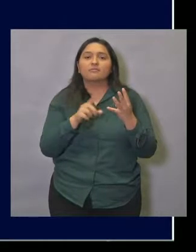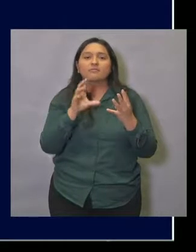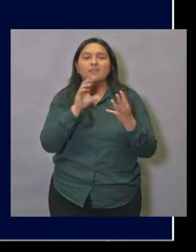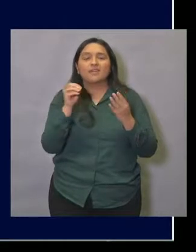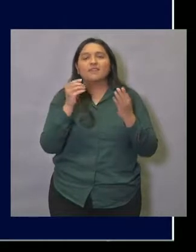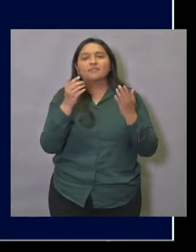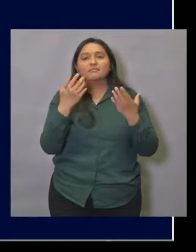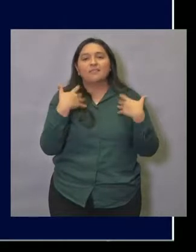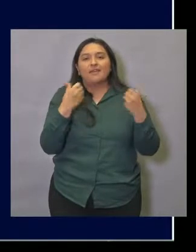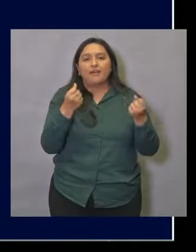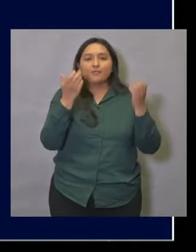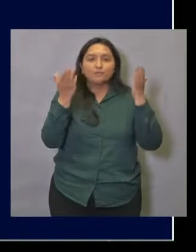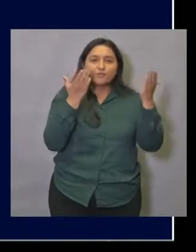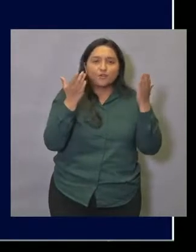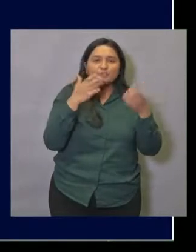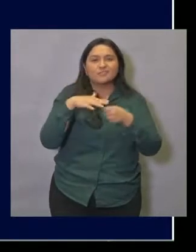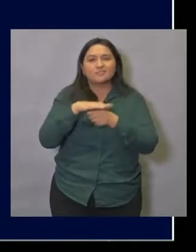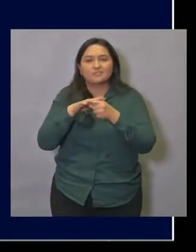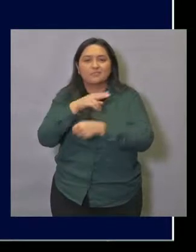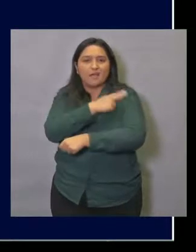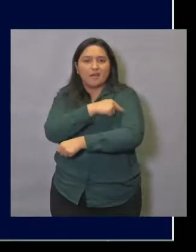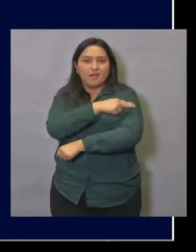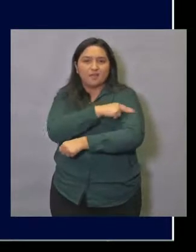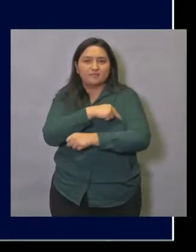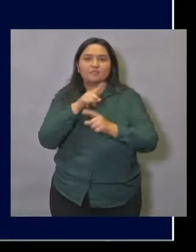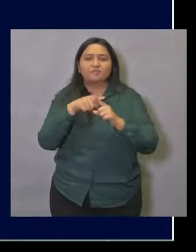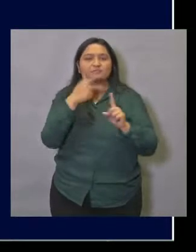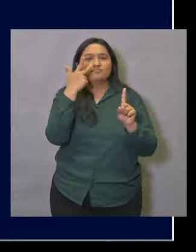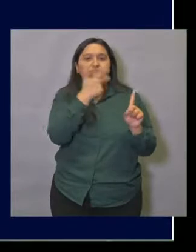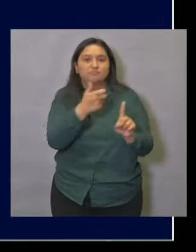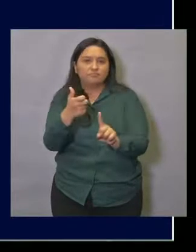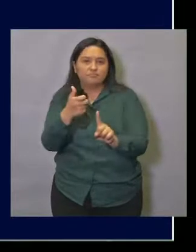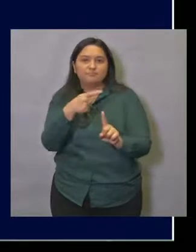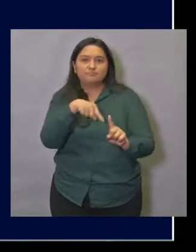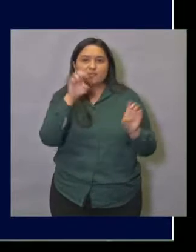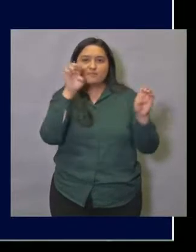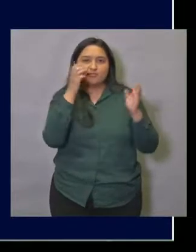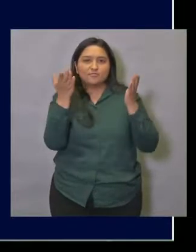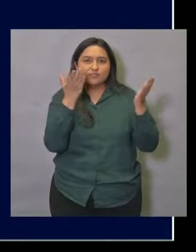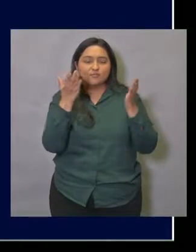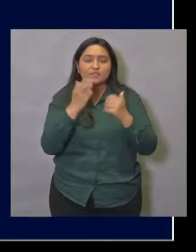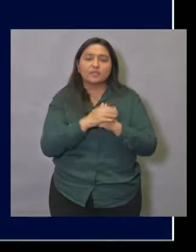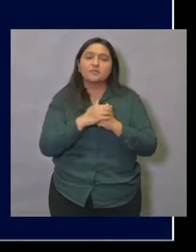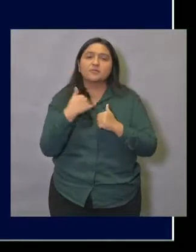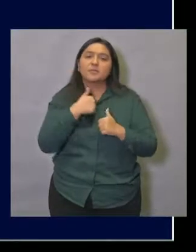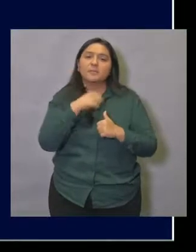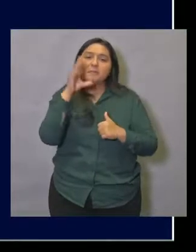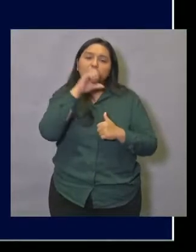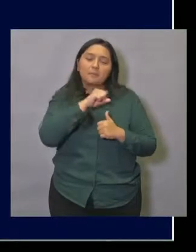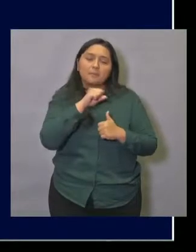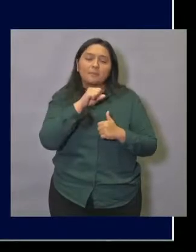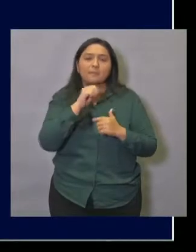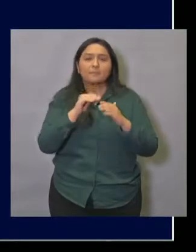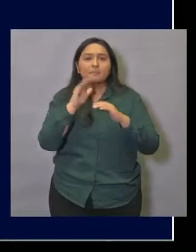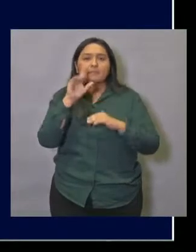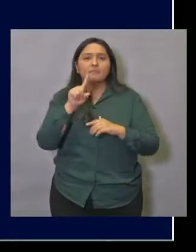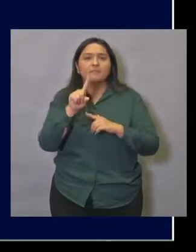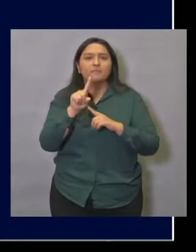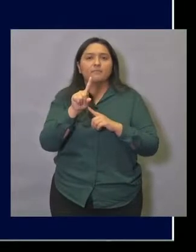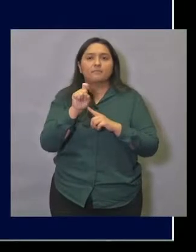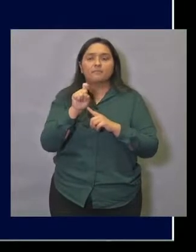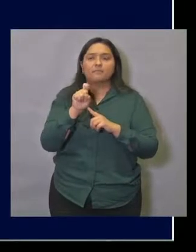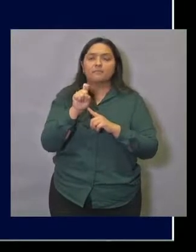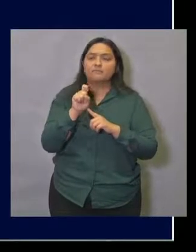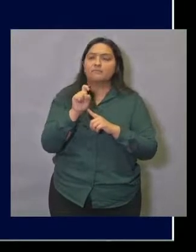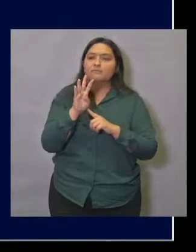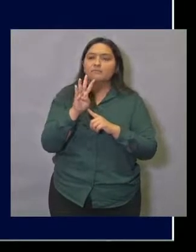y hospitales locales para vacunar a su fuerza laboral. Estimamos que más de 145,000 personas